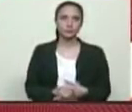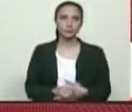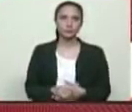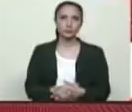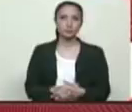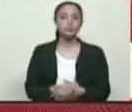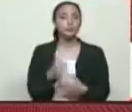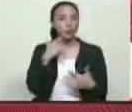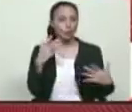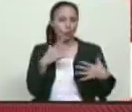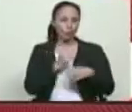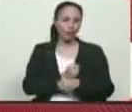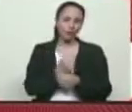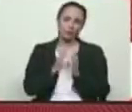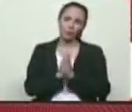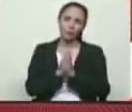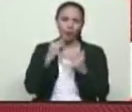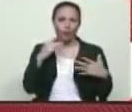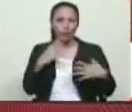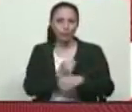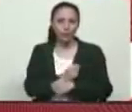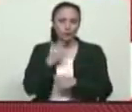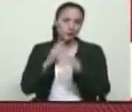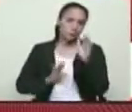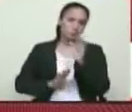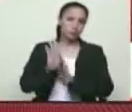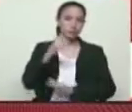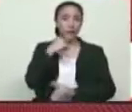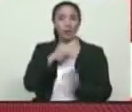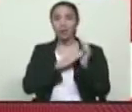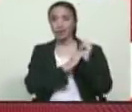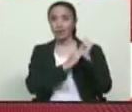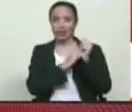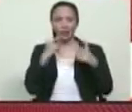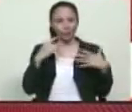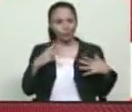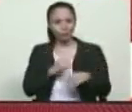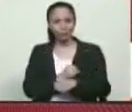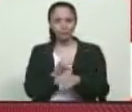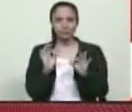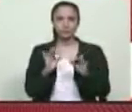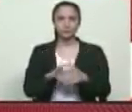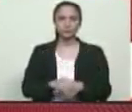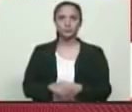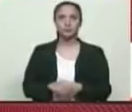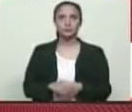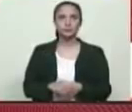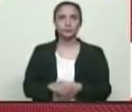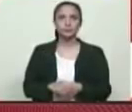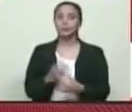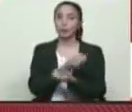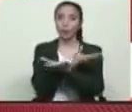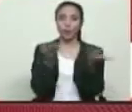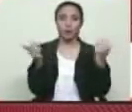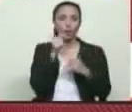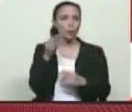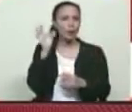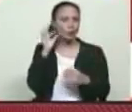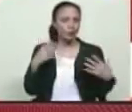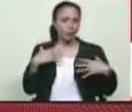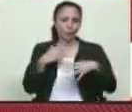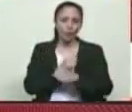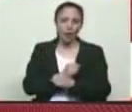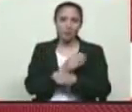Confío en la conciencia, en la capacidad de ustedes, en el liderazgo de ustedes, mujeres, confío en ustedes, de ustedes, compañeros, de